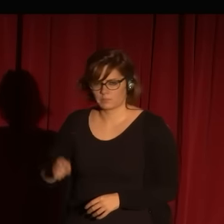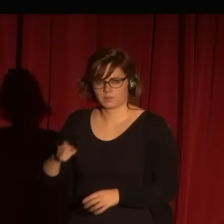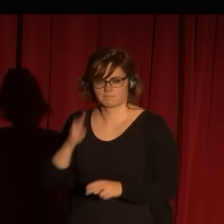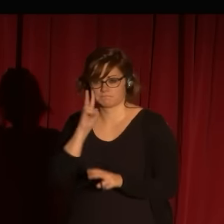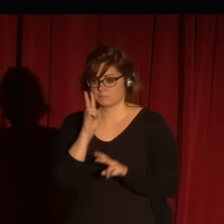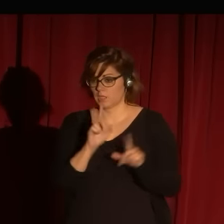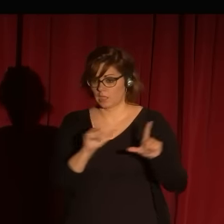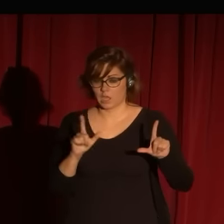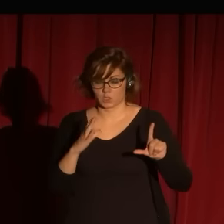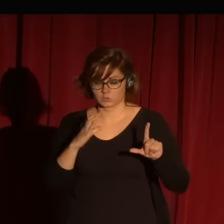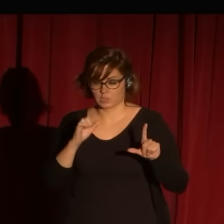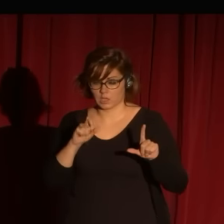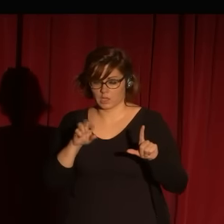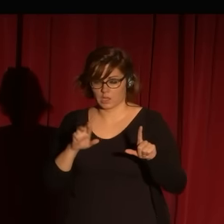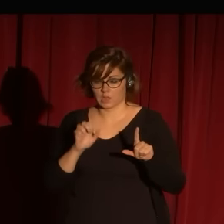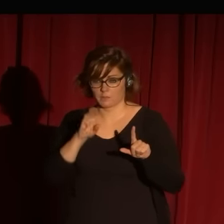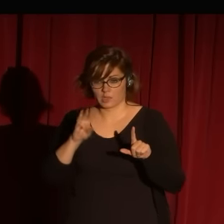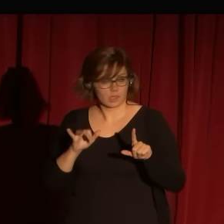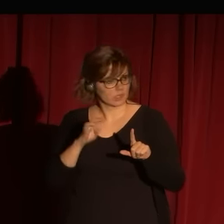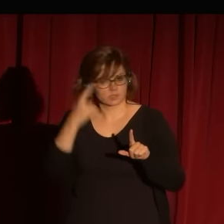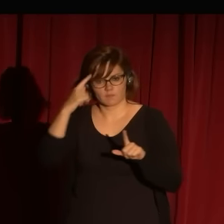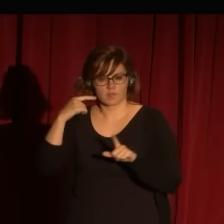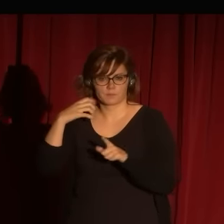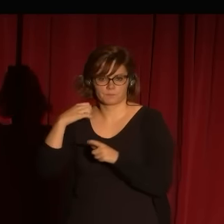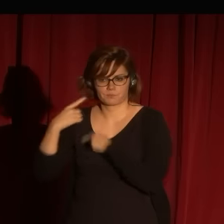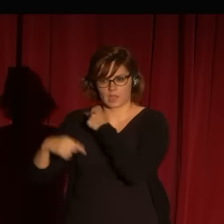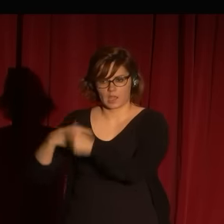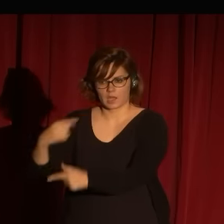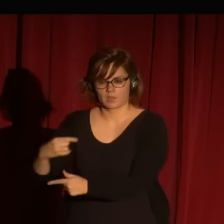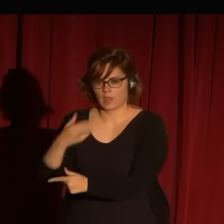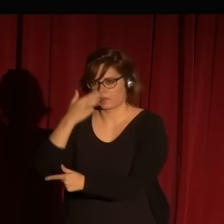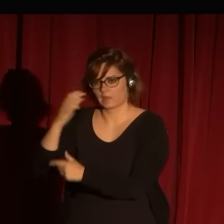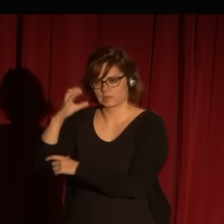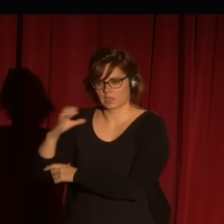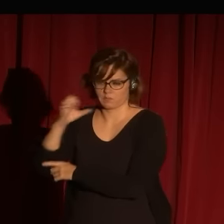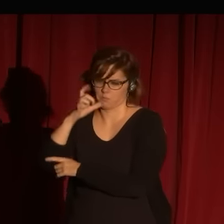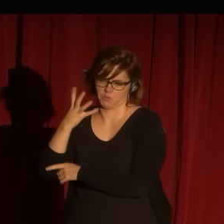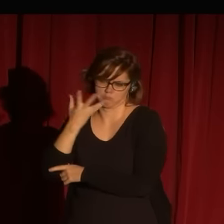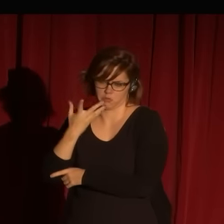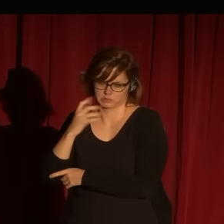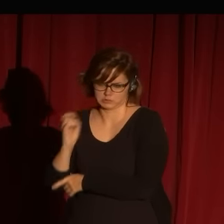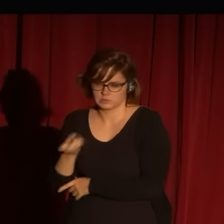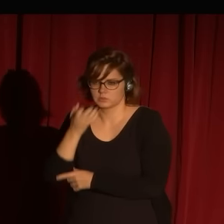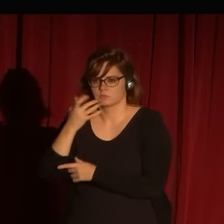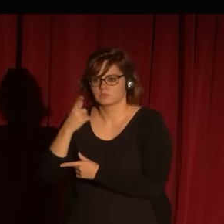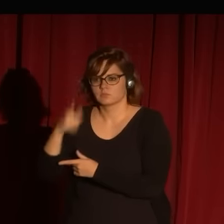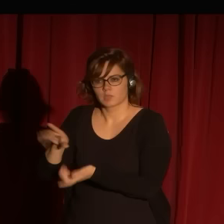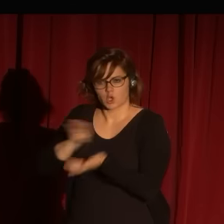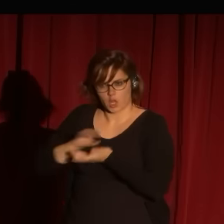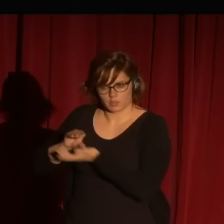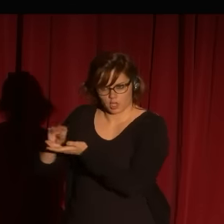los cuadros de clar pites pensar que son herederos del interés científico Por cierto tipo de cosas que son herederos del